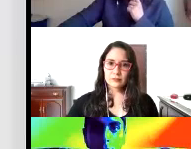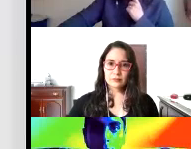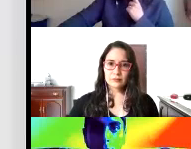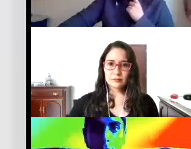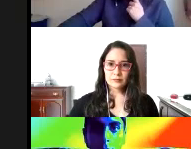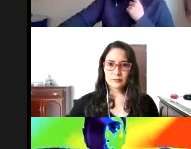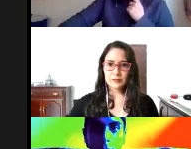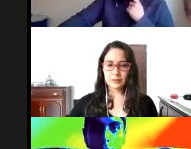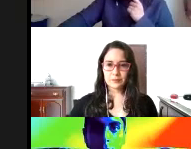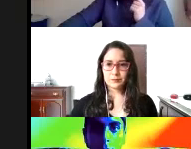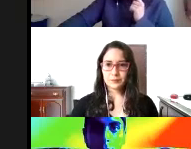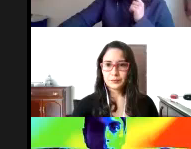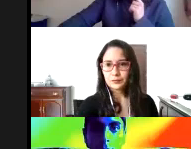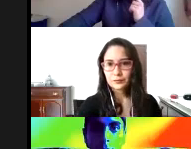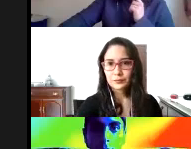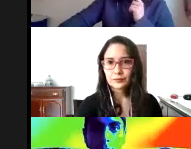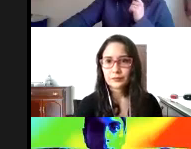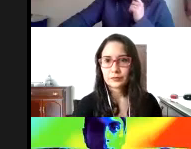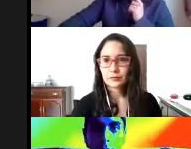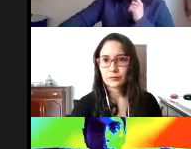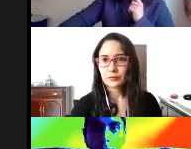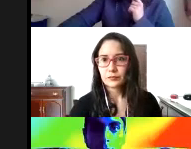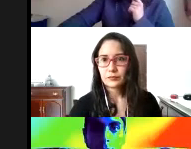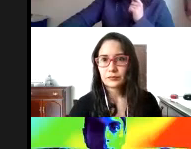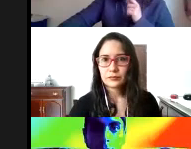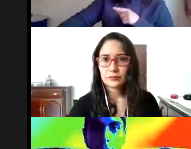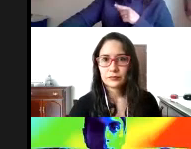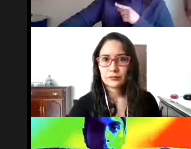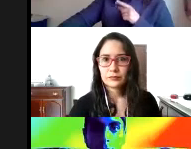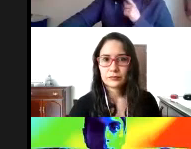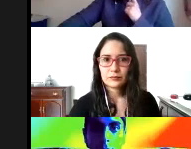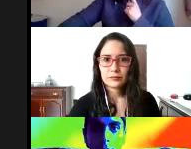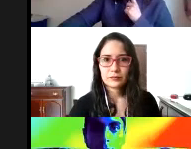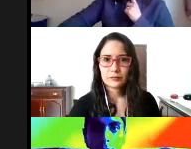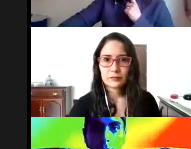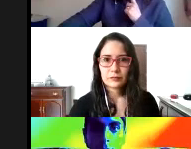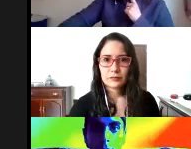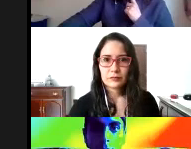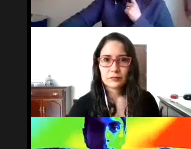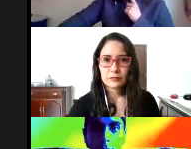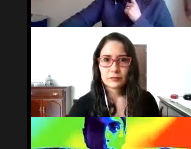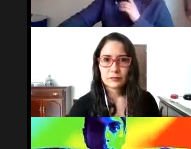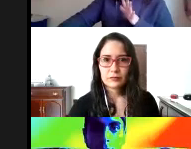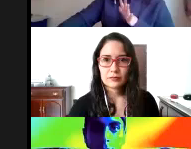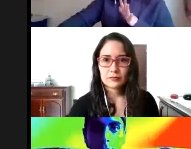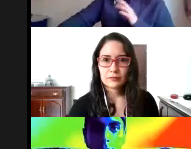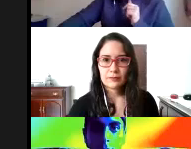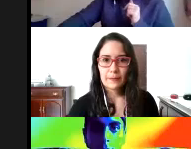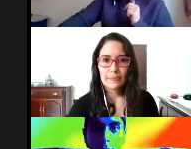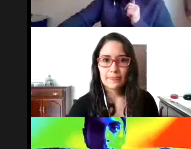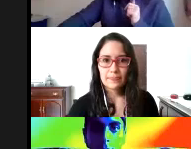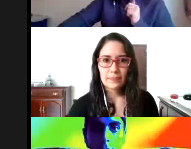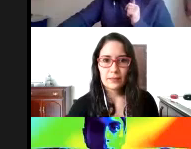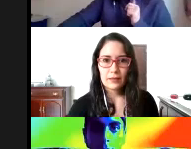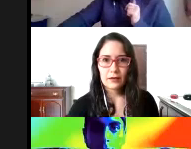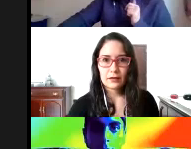Ahí la ven, ¿verdad? Sí, La ven como presentación o como presentación